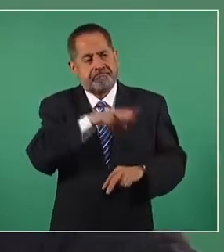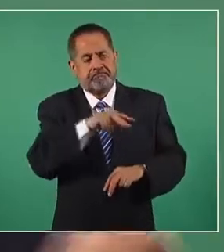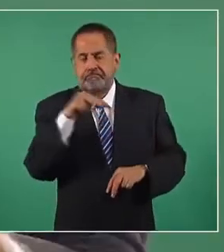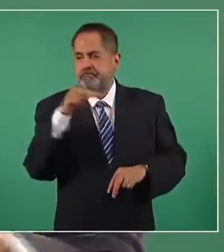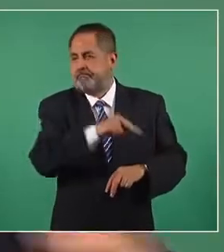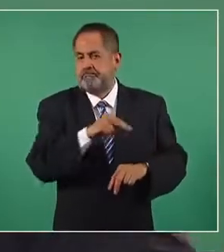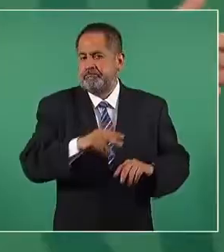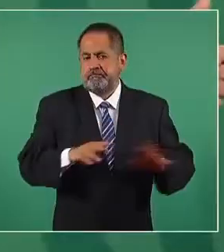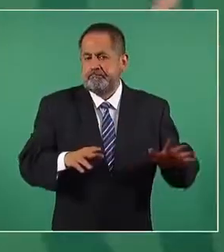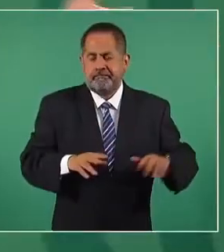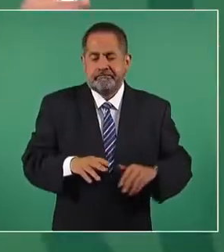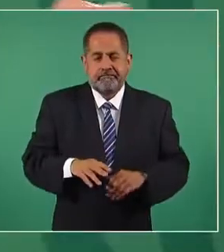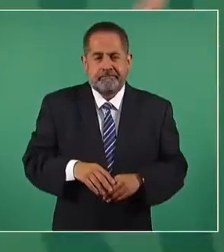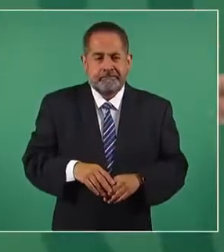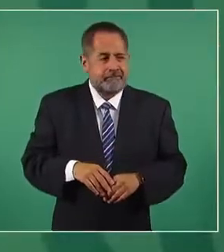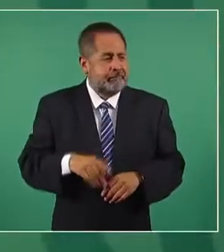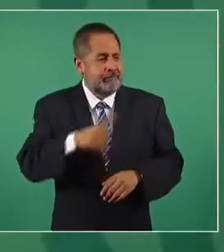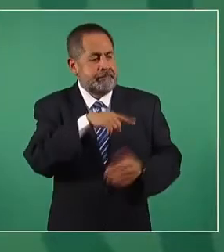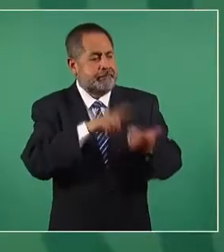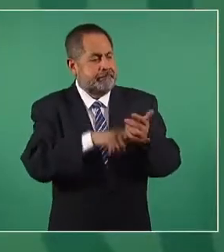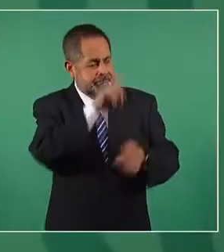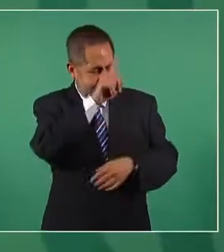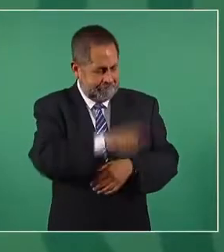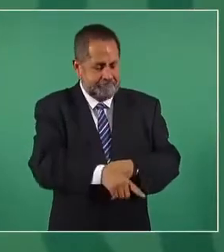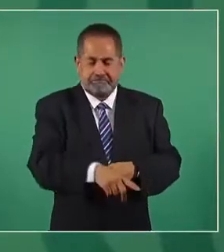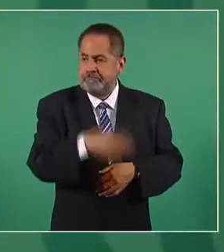y hacen hasta el ridículo